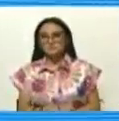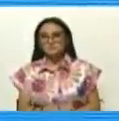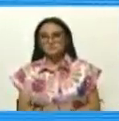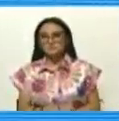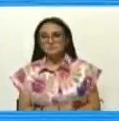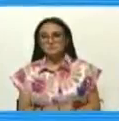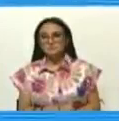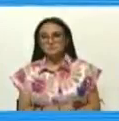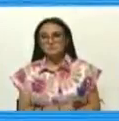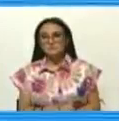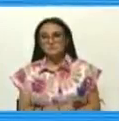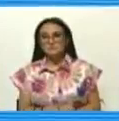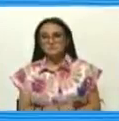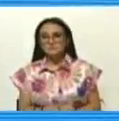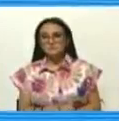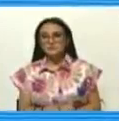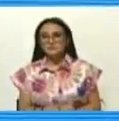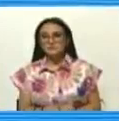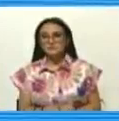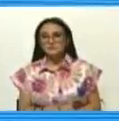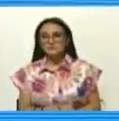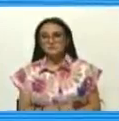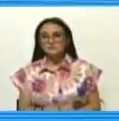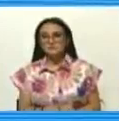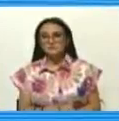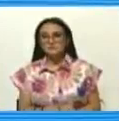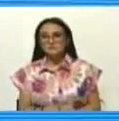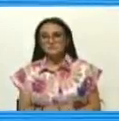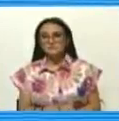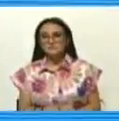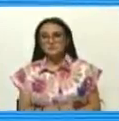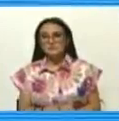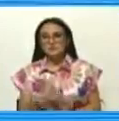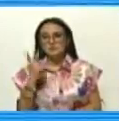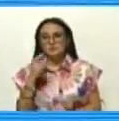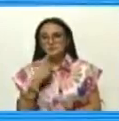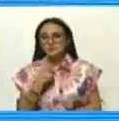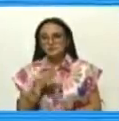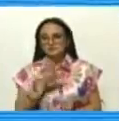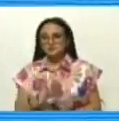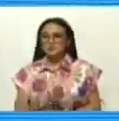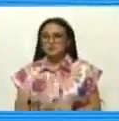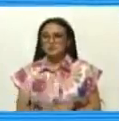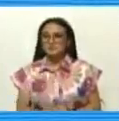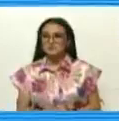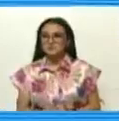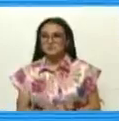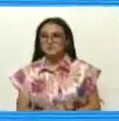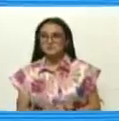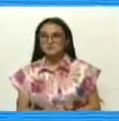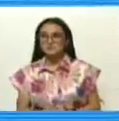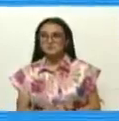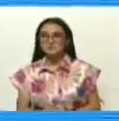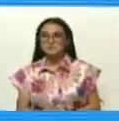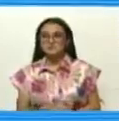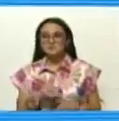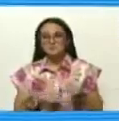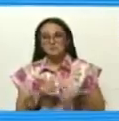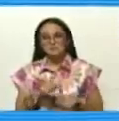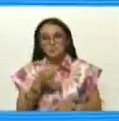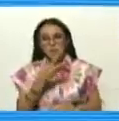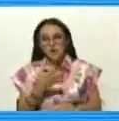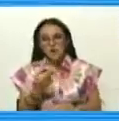Y creo que les va a costar mucho, por eso lo decimos y lo reiteramos, ni por las buenas, ni